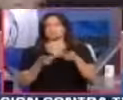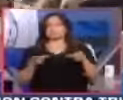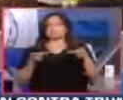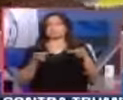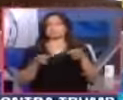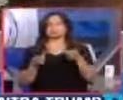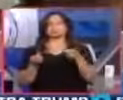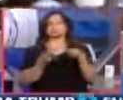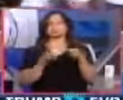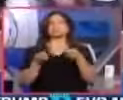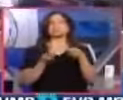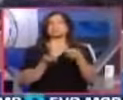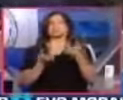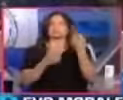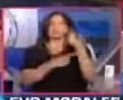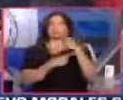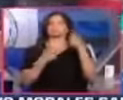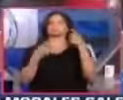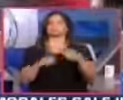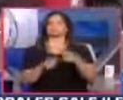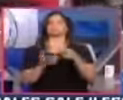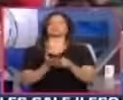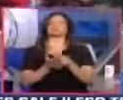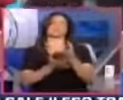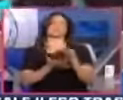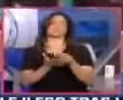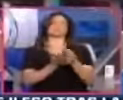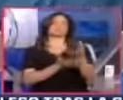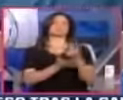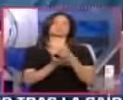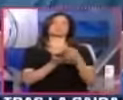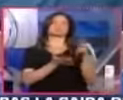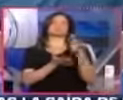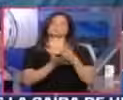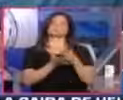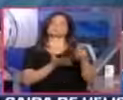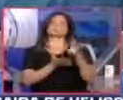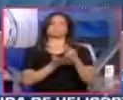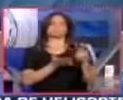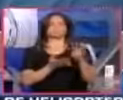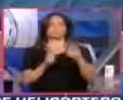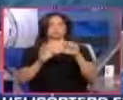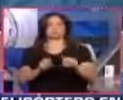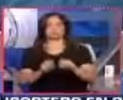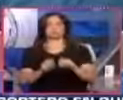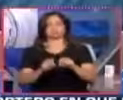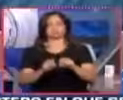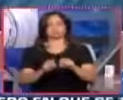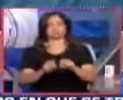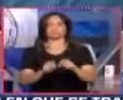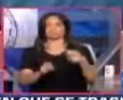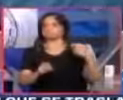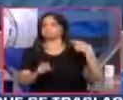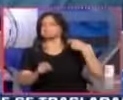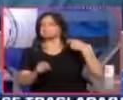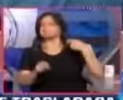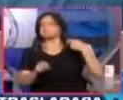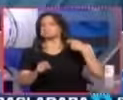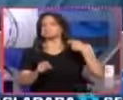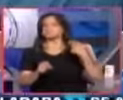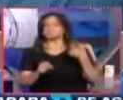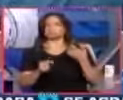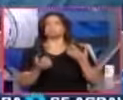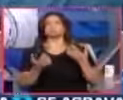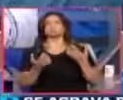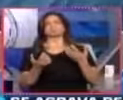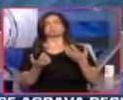de este mercado para realizar sus compras semanales. Uno fue agarrado en flagrante delito, hay